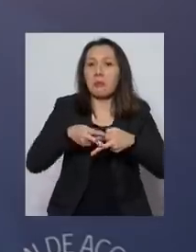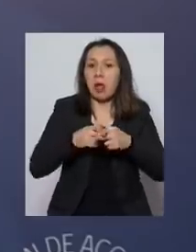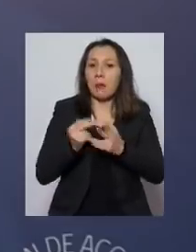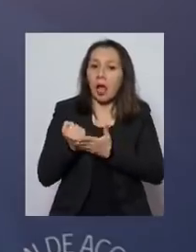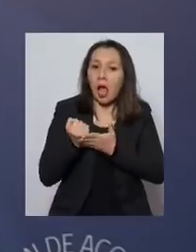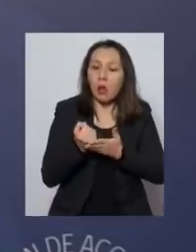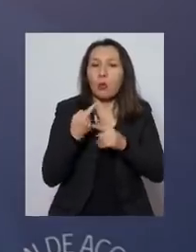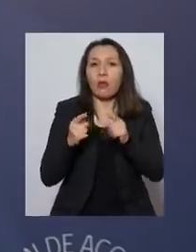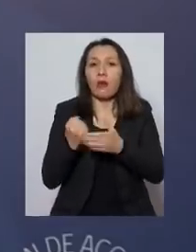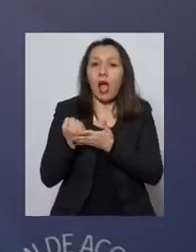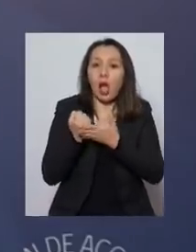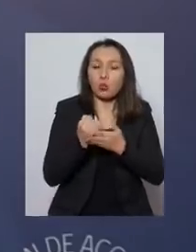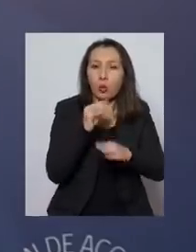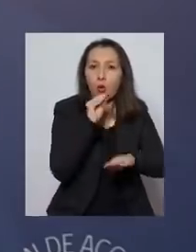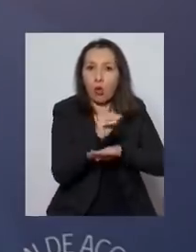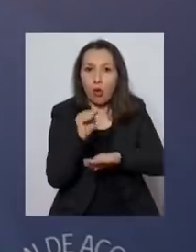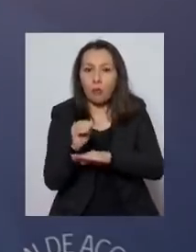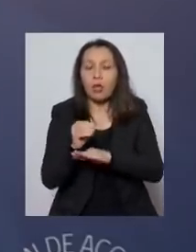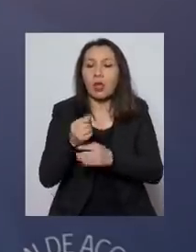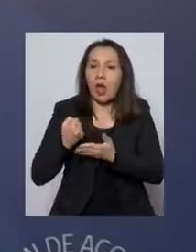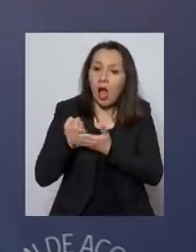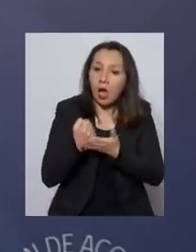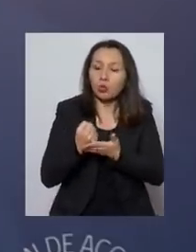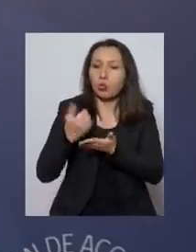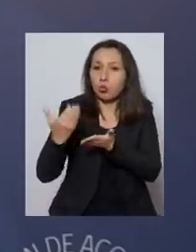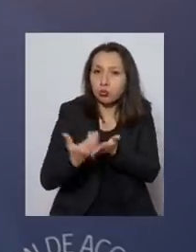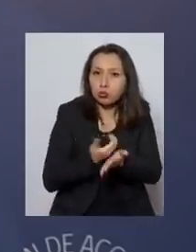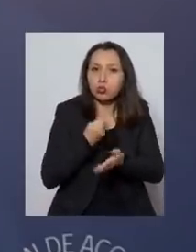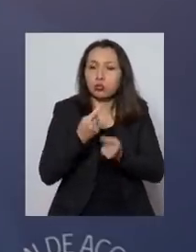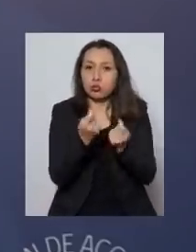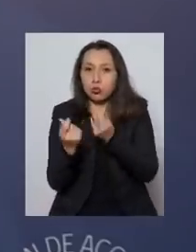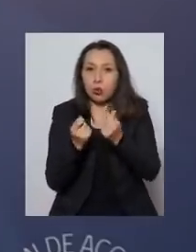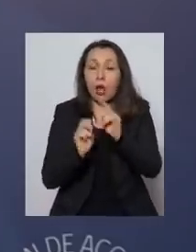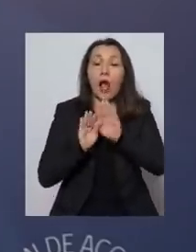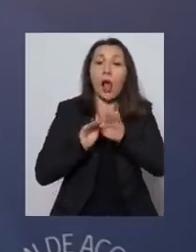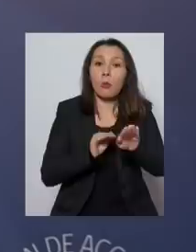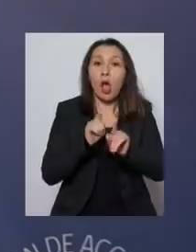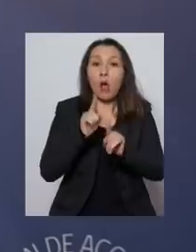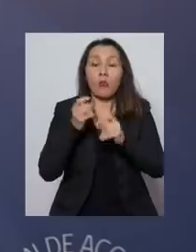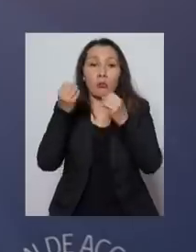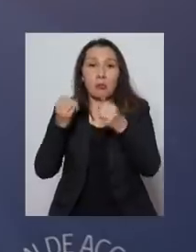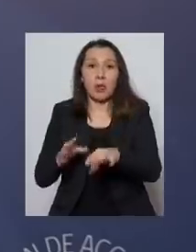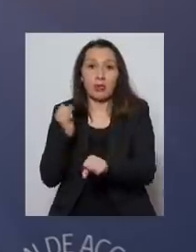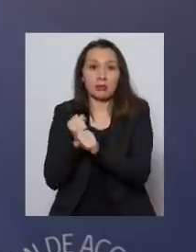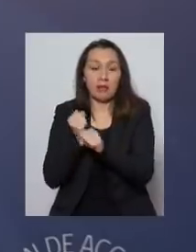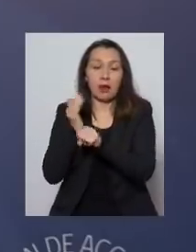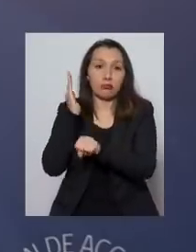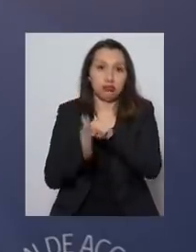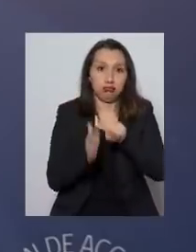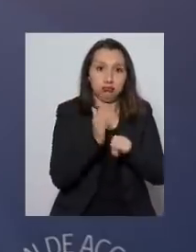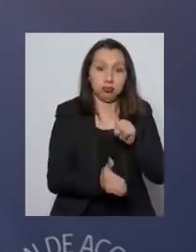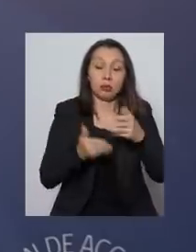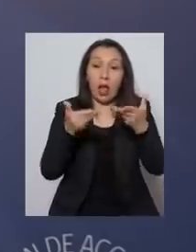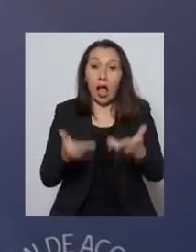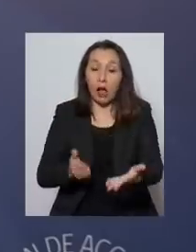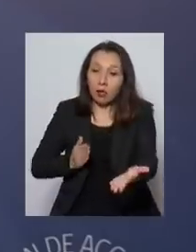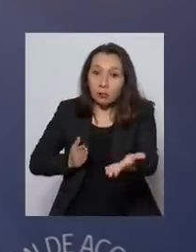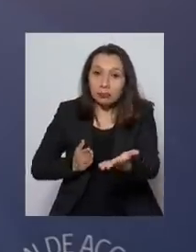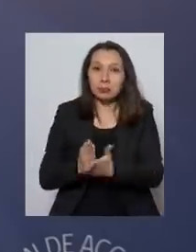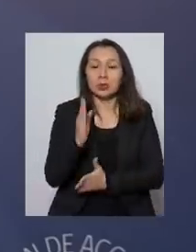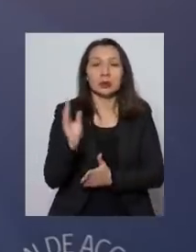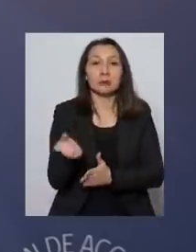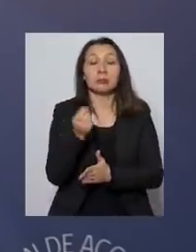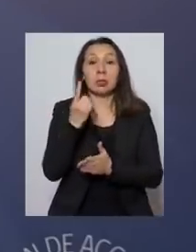puedan suplir la necesidad alimentaria, suplir los ingresos, apoyar a los que han perdido su fuente de empleo. Hoy día damos el puntapié